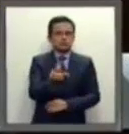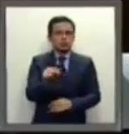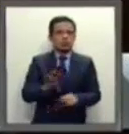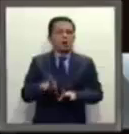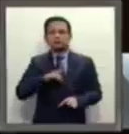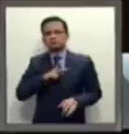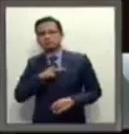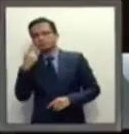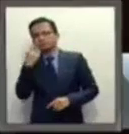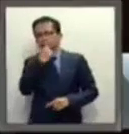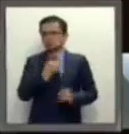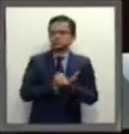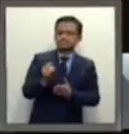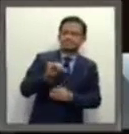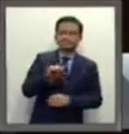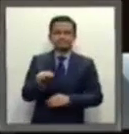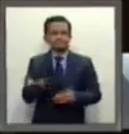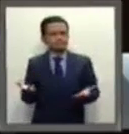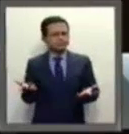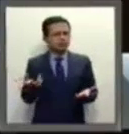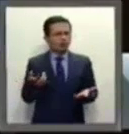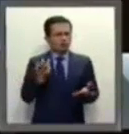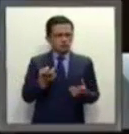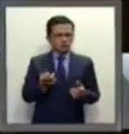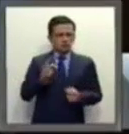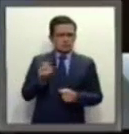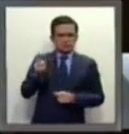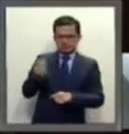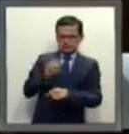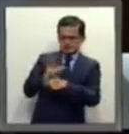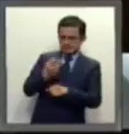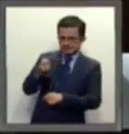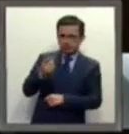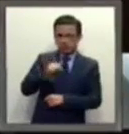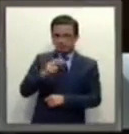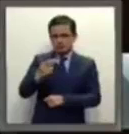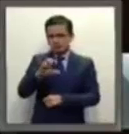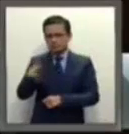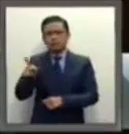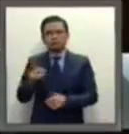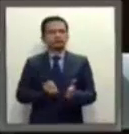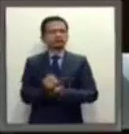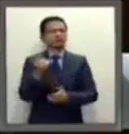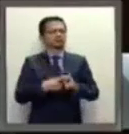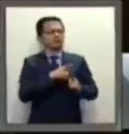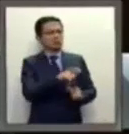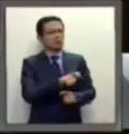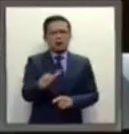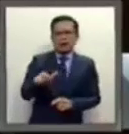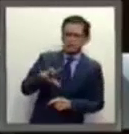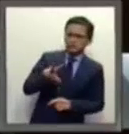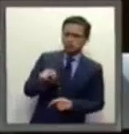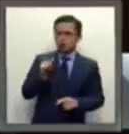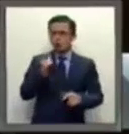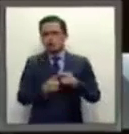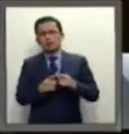discrecional. Va a haber supuestos donde va a quedar a discreción del secretario de Hacienda quién paga o no aprovechamientos y qué montos se pagan o